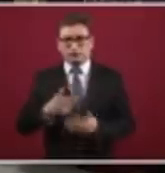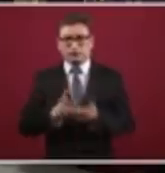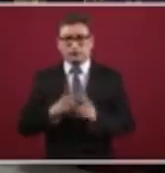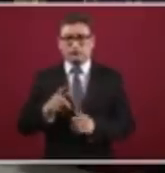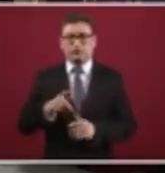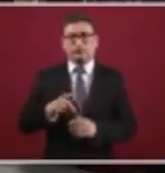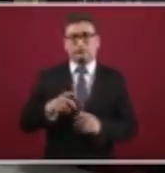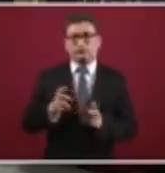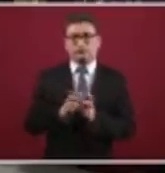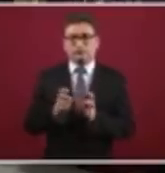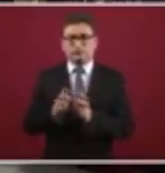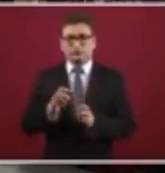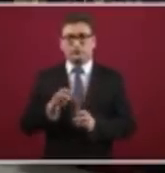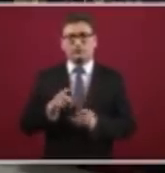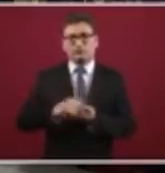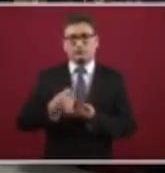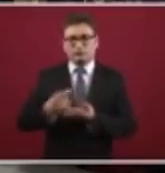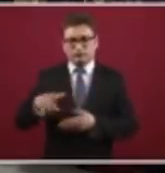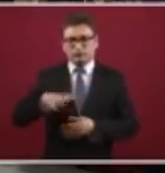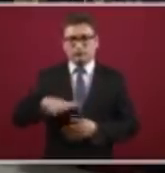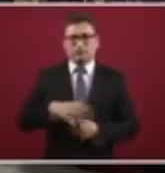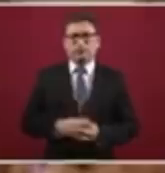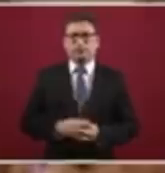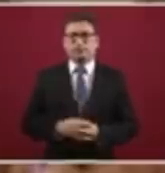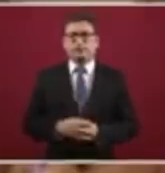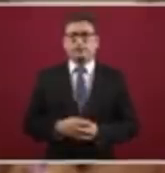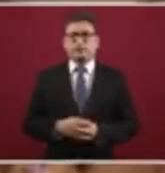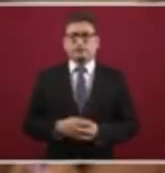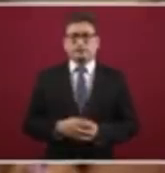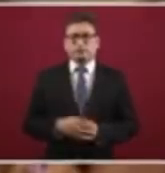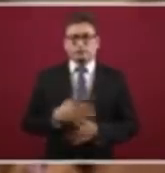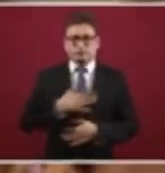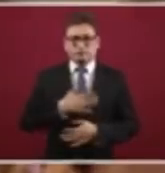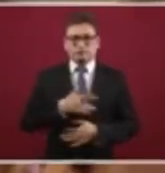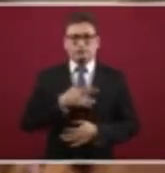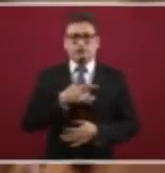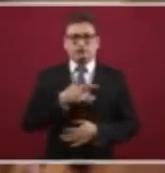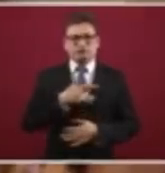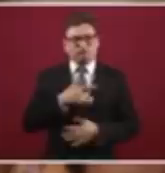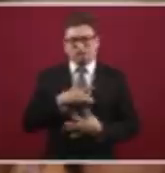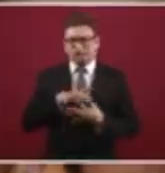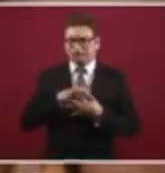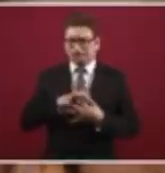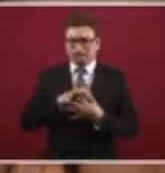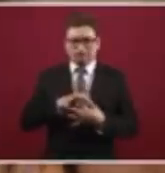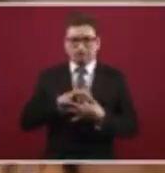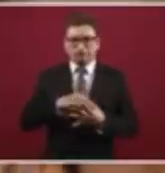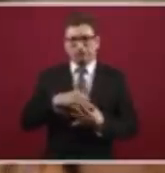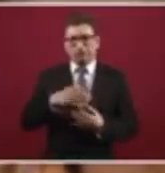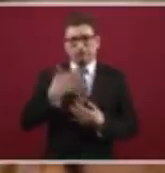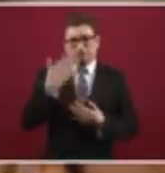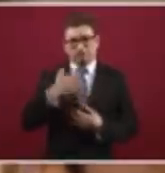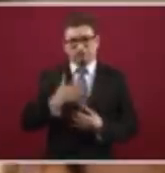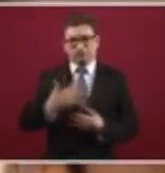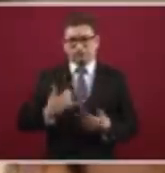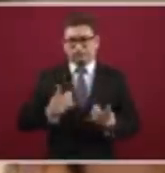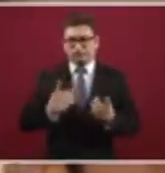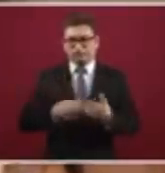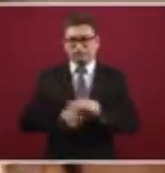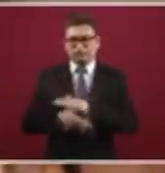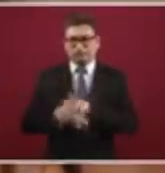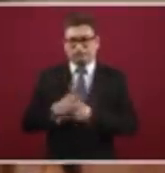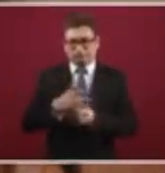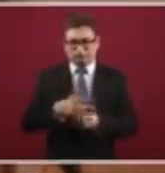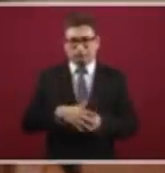de tamaulipas pues me siento muy solidario con el caso de los jóvenes de ayotzinapa